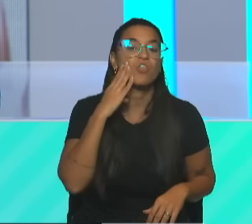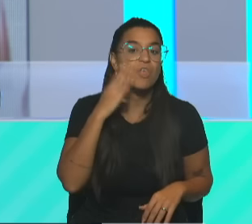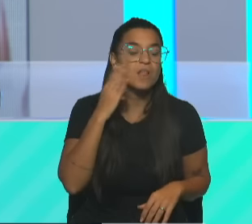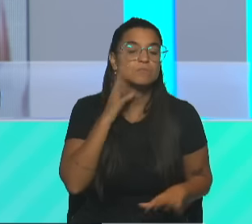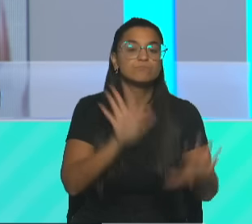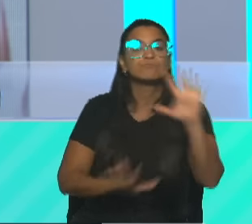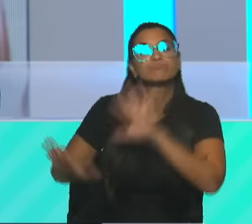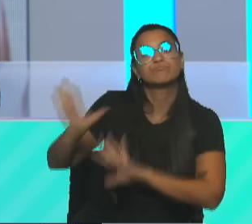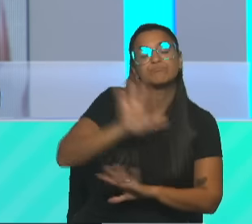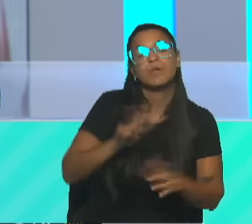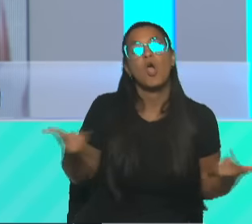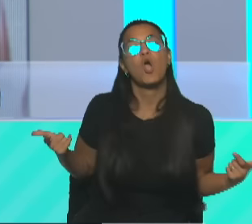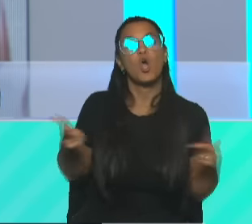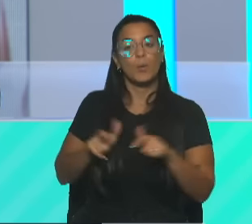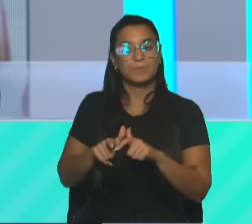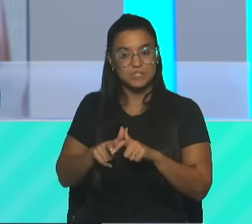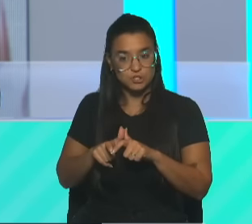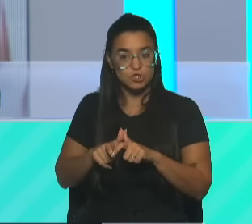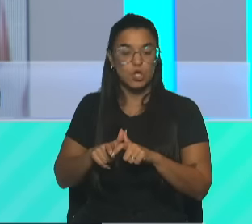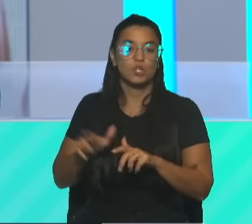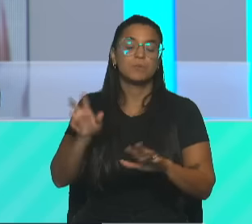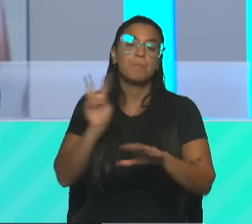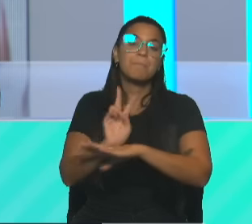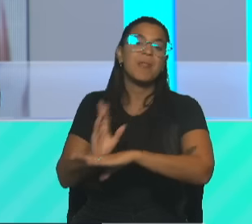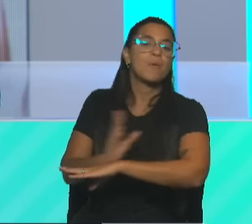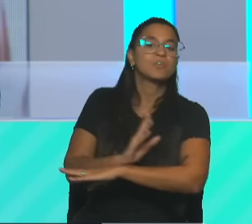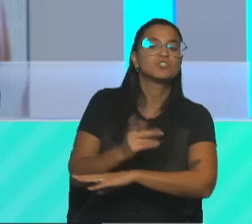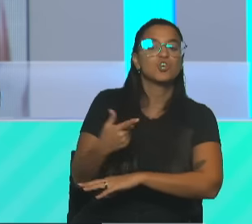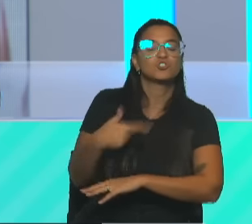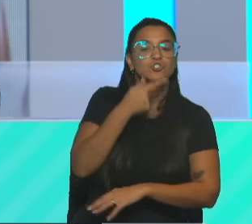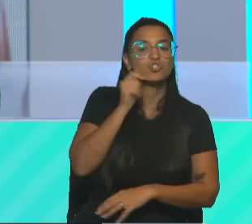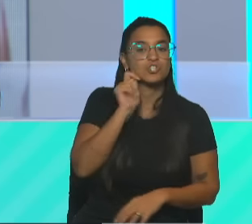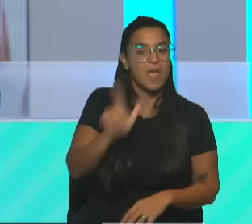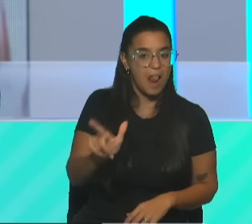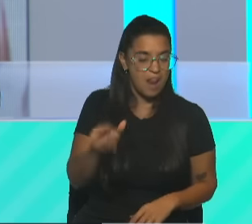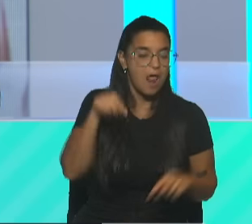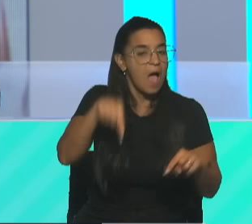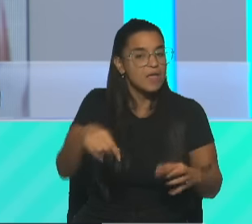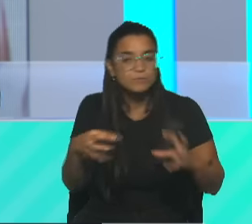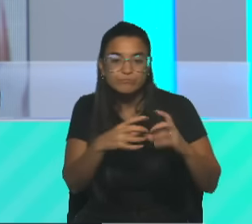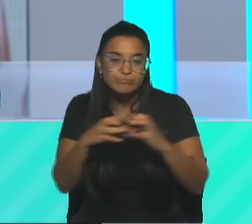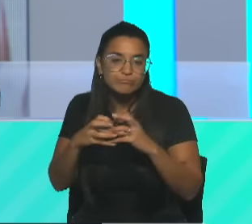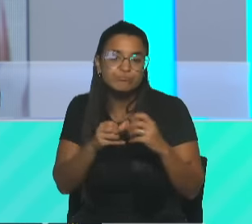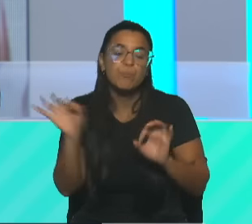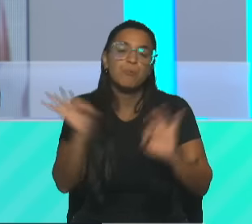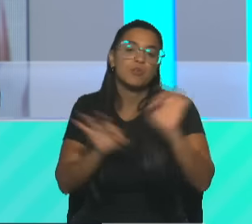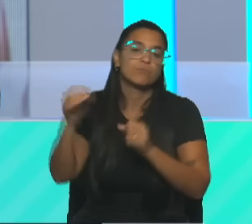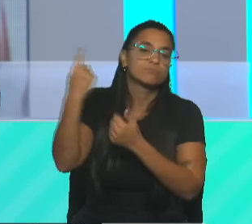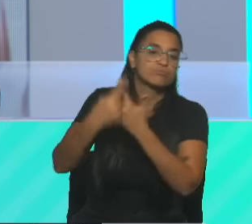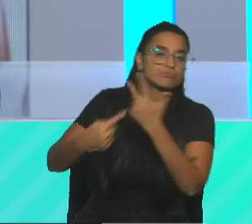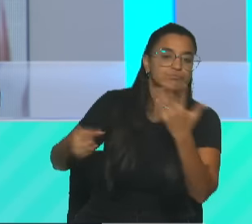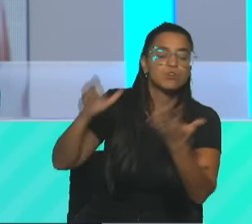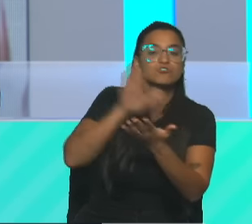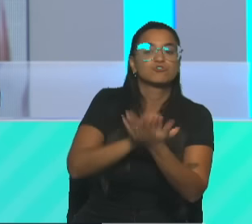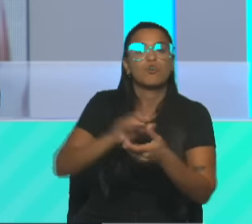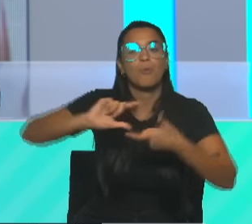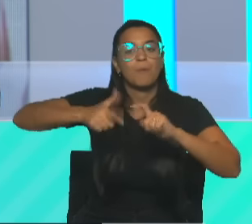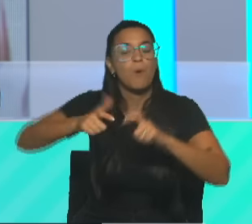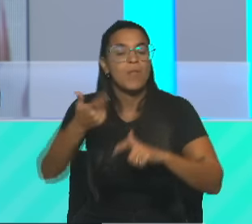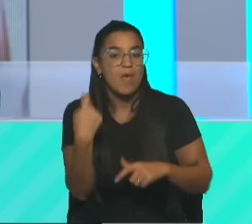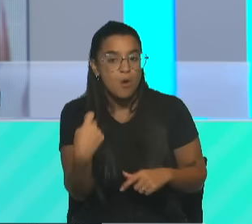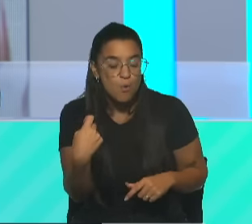conformación de la comisión de previsión social Ahí es donde se tienen que discutir los diferentes proyectos que hay de movilidad jubilatoria